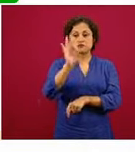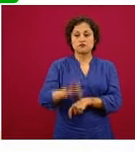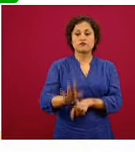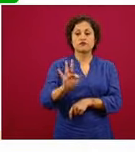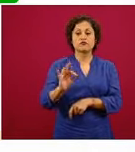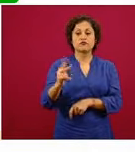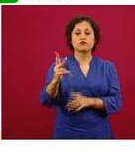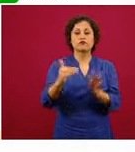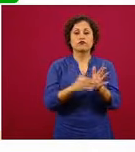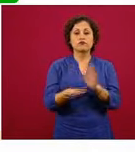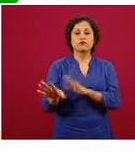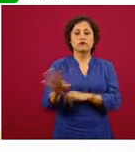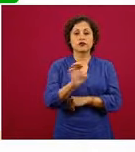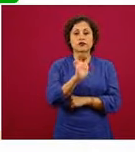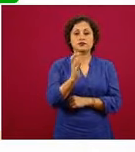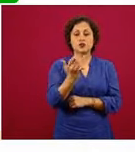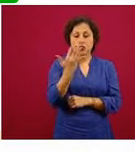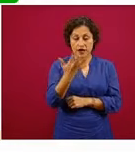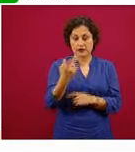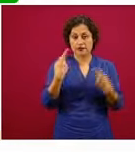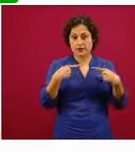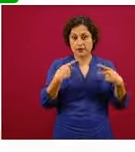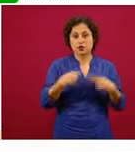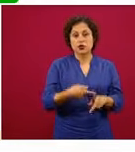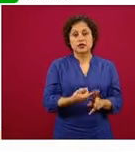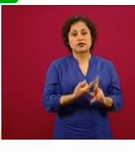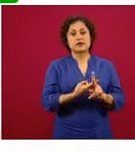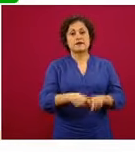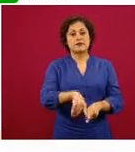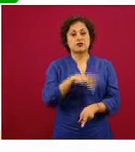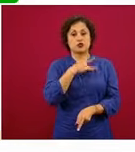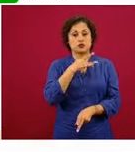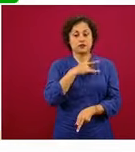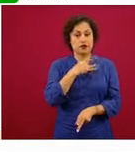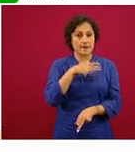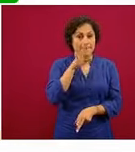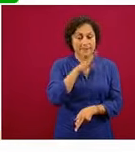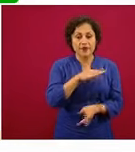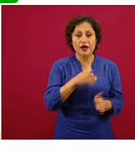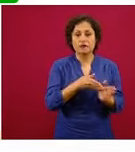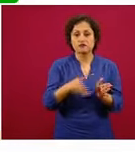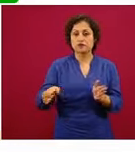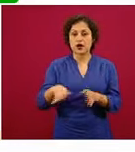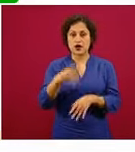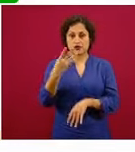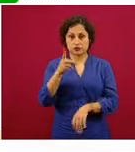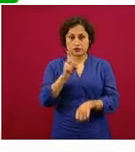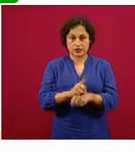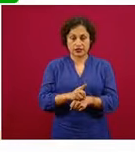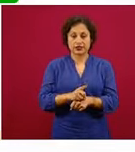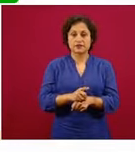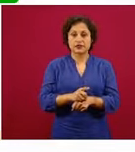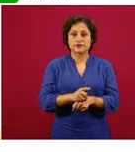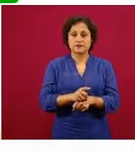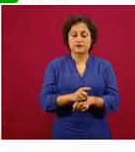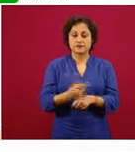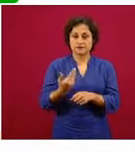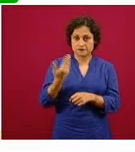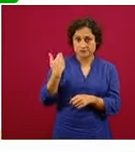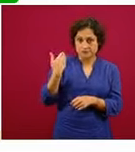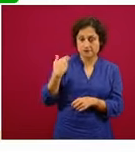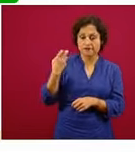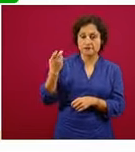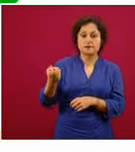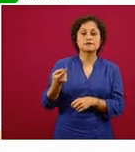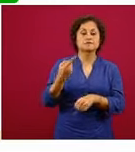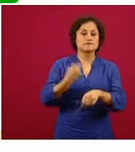48,550 son las personas que han iniciado con signos y síntomas en los últimos 14 días, por lo tanto representan la epidemia activa